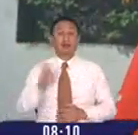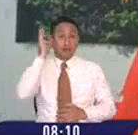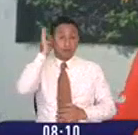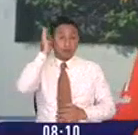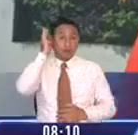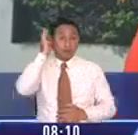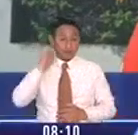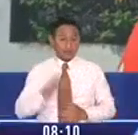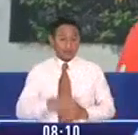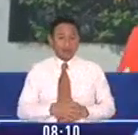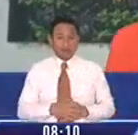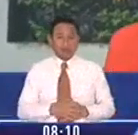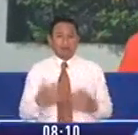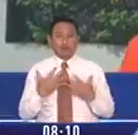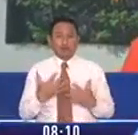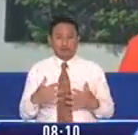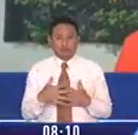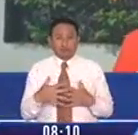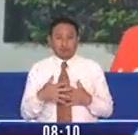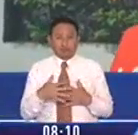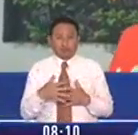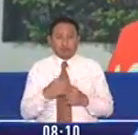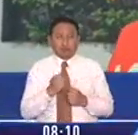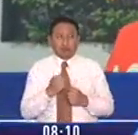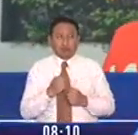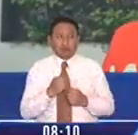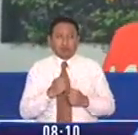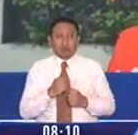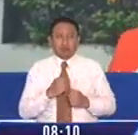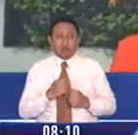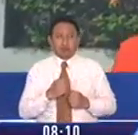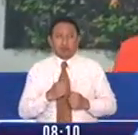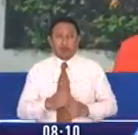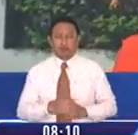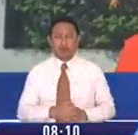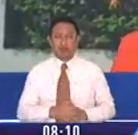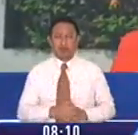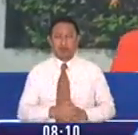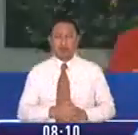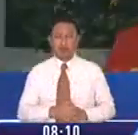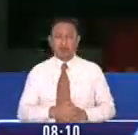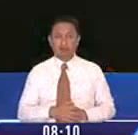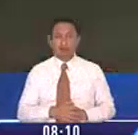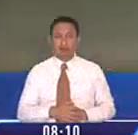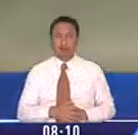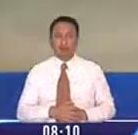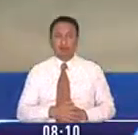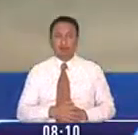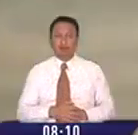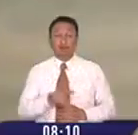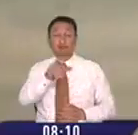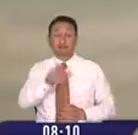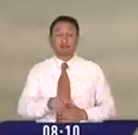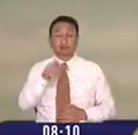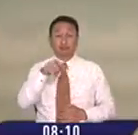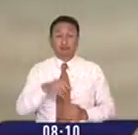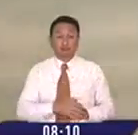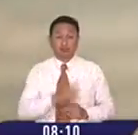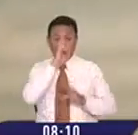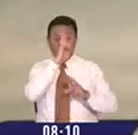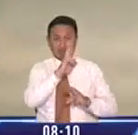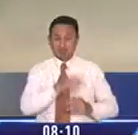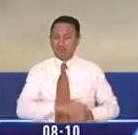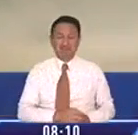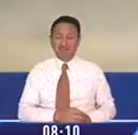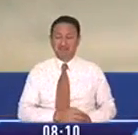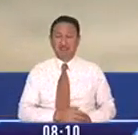la propietaria del domicilio, se encuentra en este momento alterada emocionalmente. Los delincuentes no tuvieron compasión